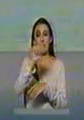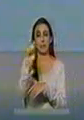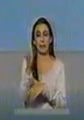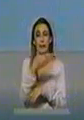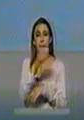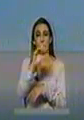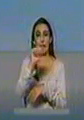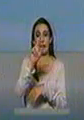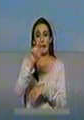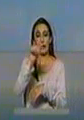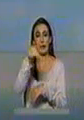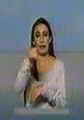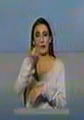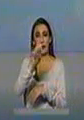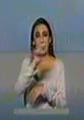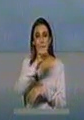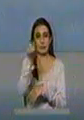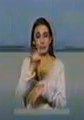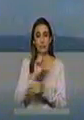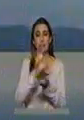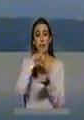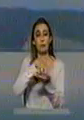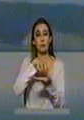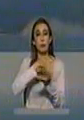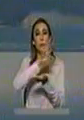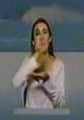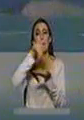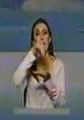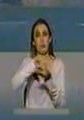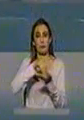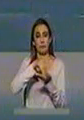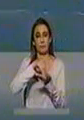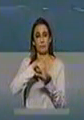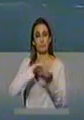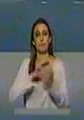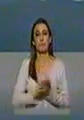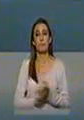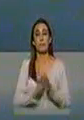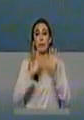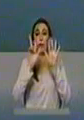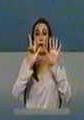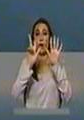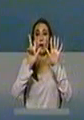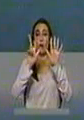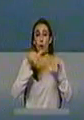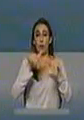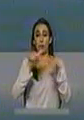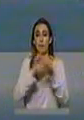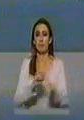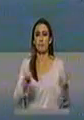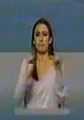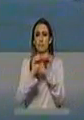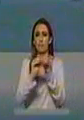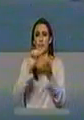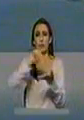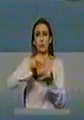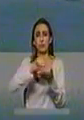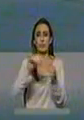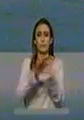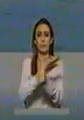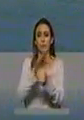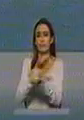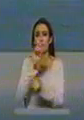Caracas, cabecera cantonal del Cantón Sucre de la provincia de Manabí, la octava urbe más poblada de esta provincia del